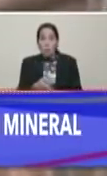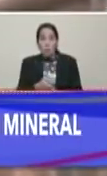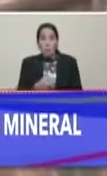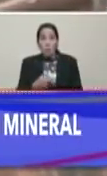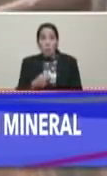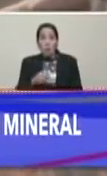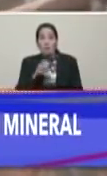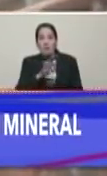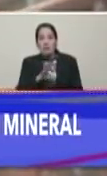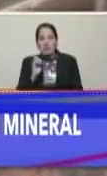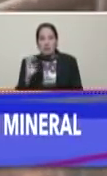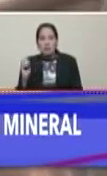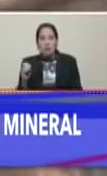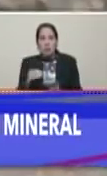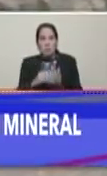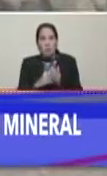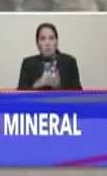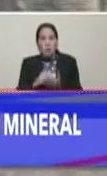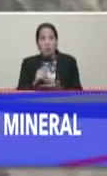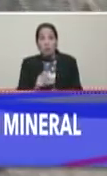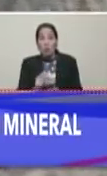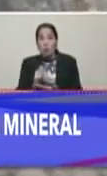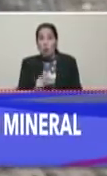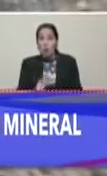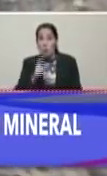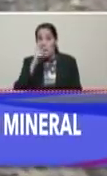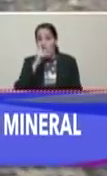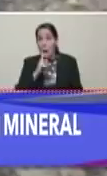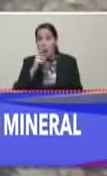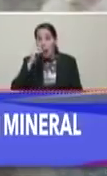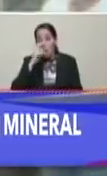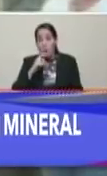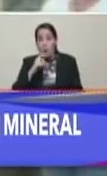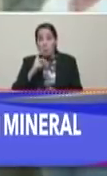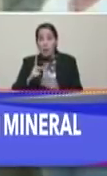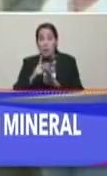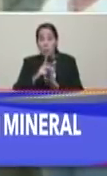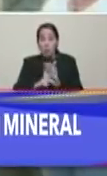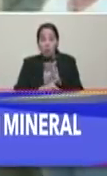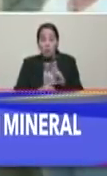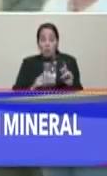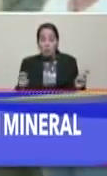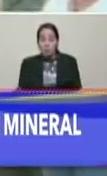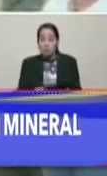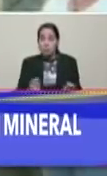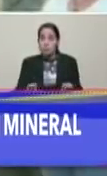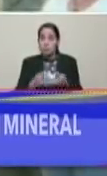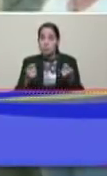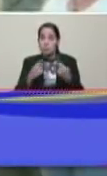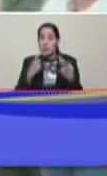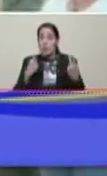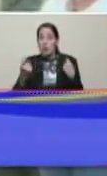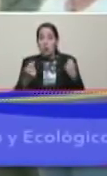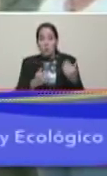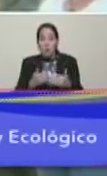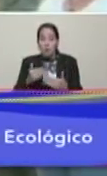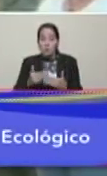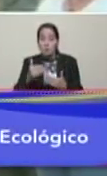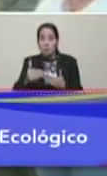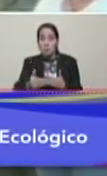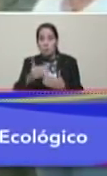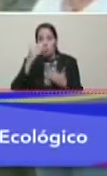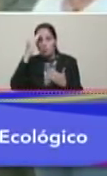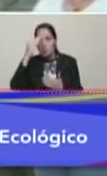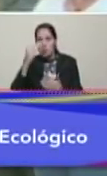500 mil toneladas de este material anualmente para el programa de crecimiento y prosperidad económica que usted nos ha puesto adelante así que un